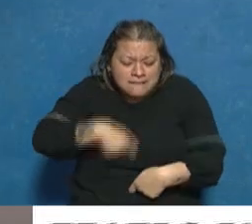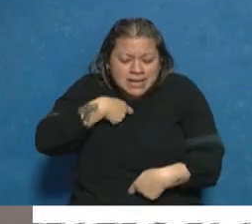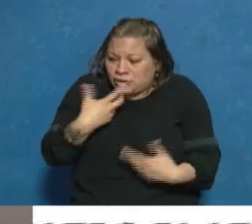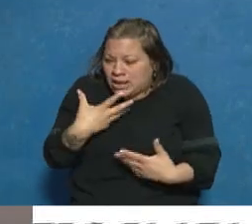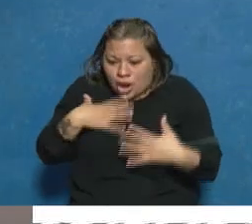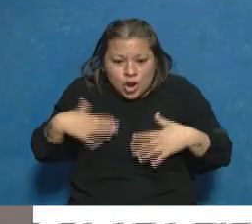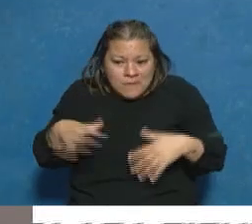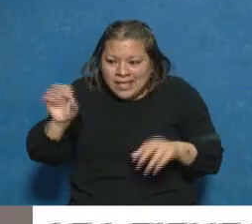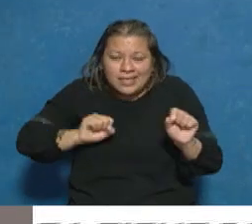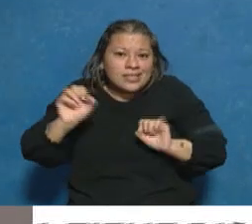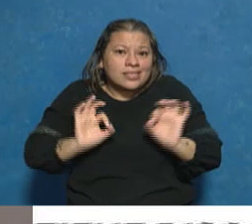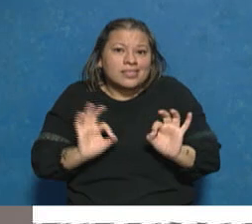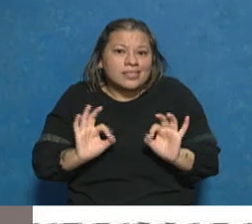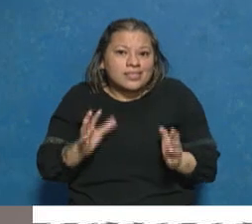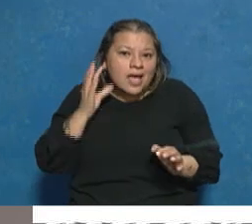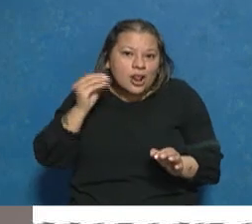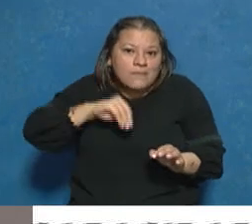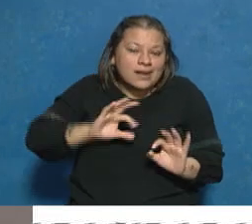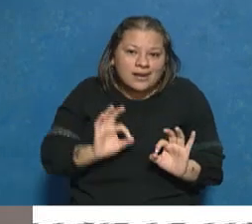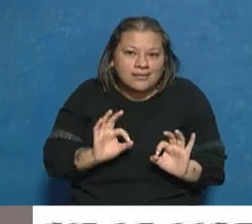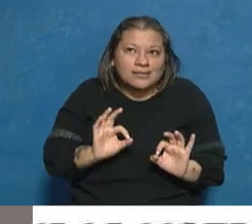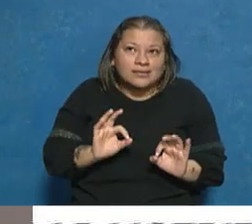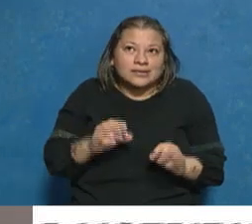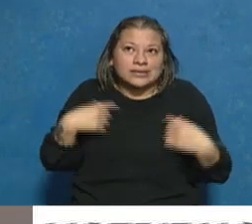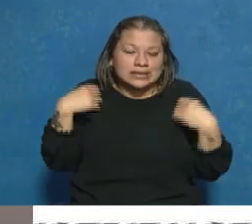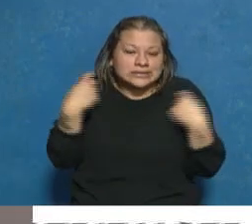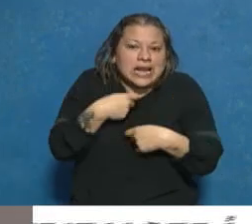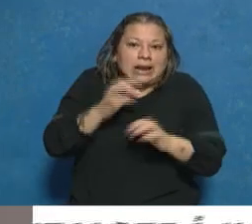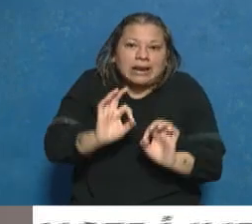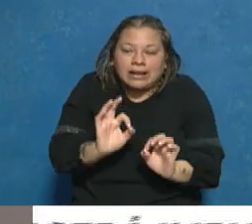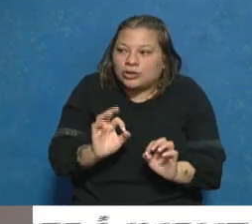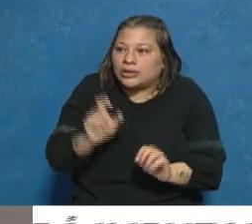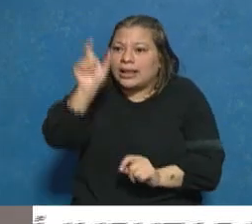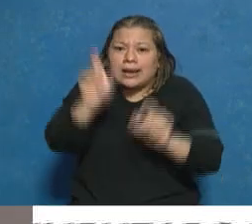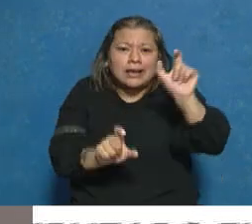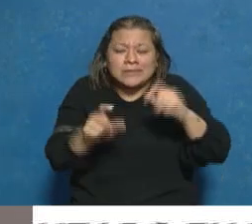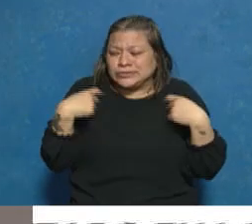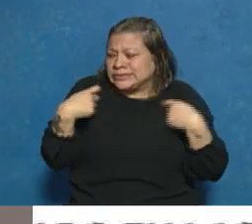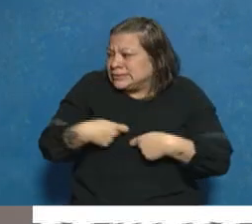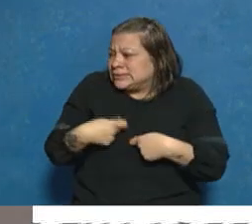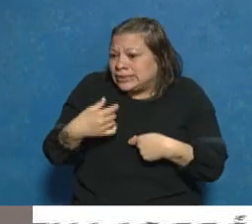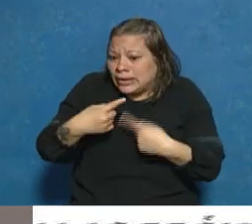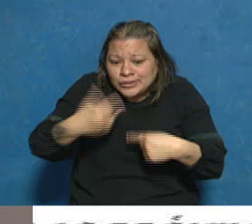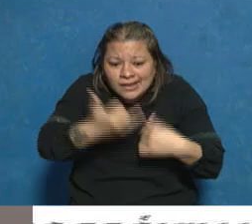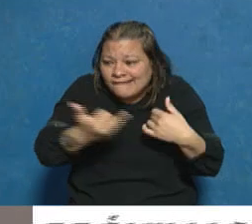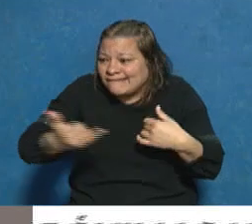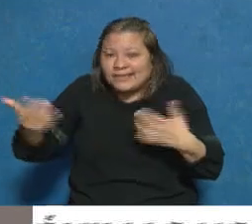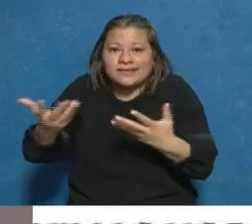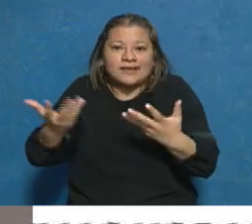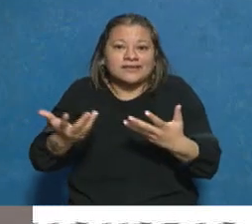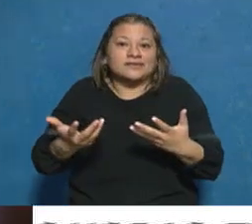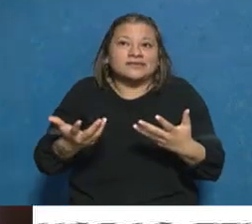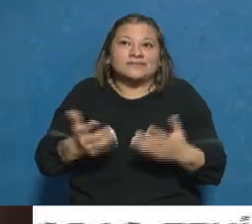hayamos puesto y si no teníamos nada adicional ni un chal ni nada entonces la gente se tapó con lo que tenía no hubo una